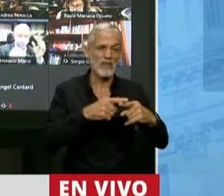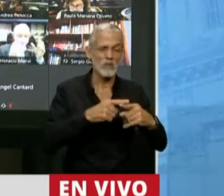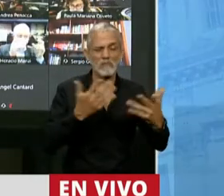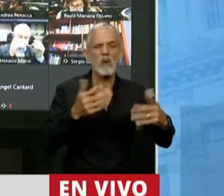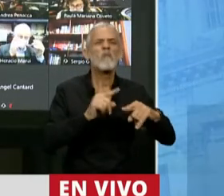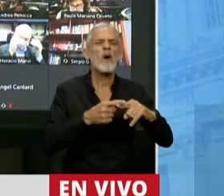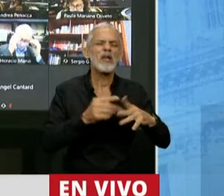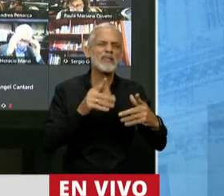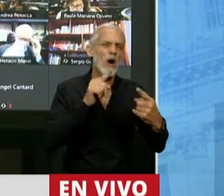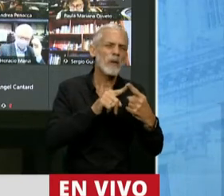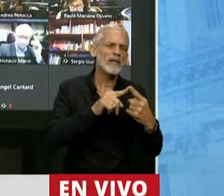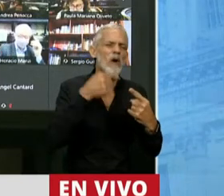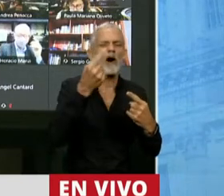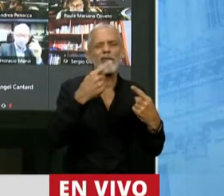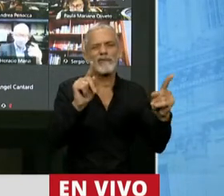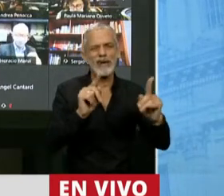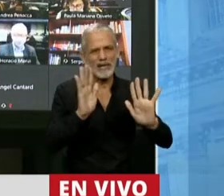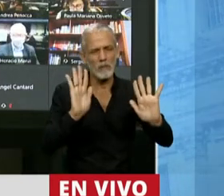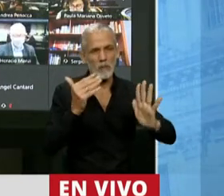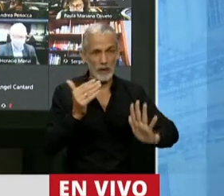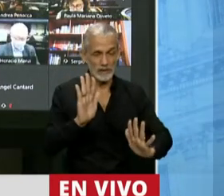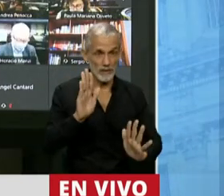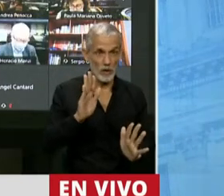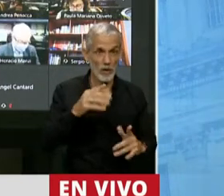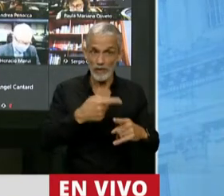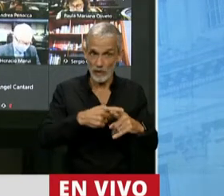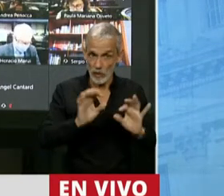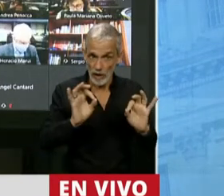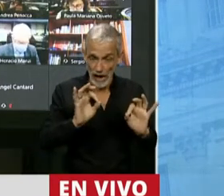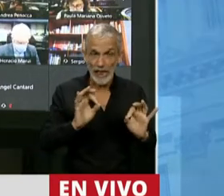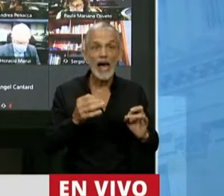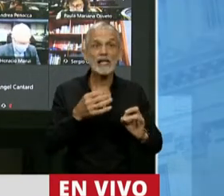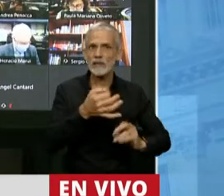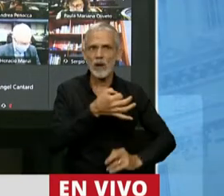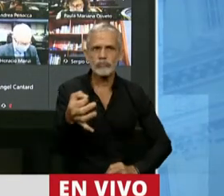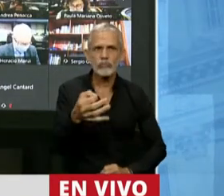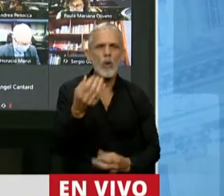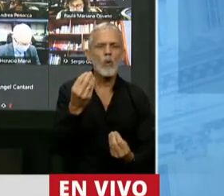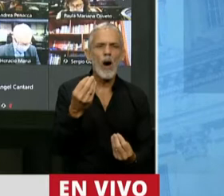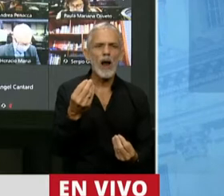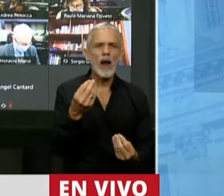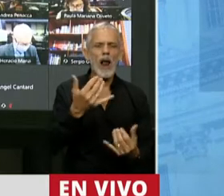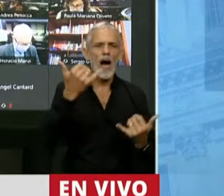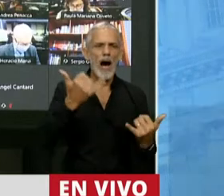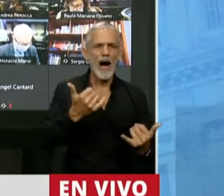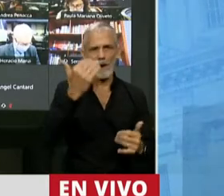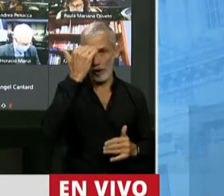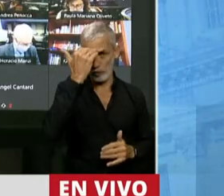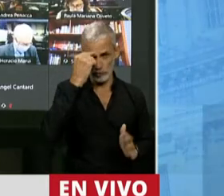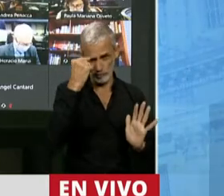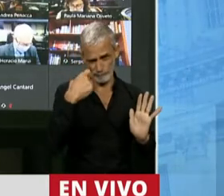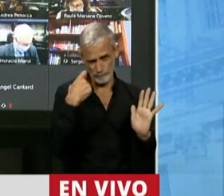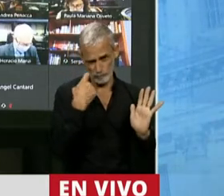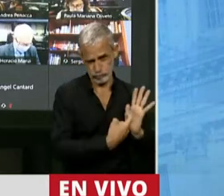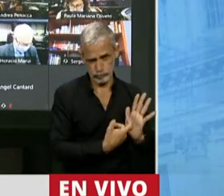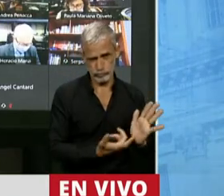y dice, no, no, el objetivo es otro. Pero lo que no puede ser discutido, en cambio, es la notoria inconstitucionalidad y